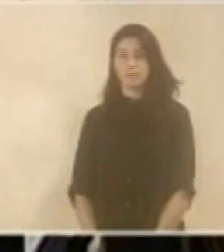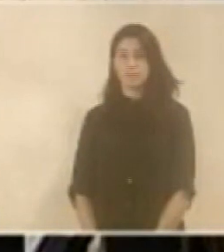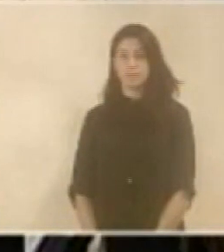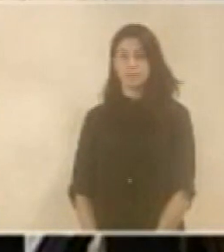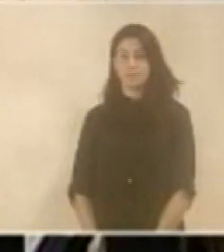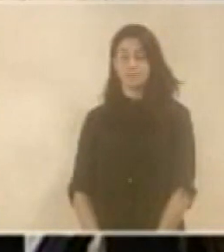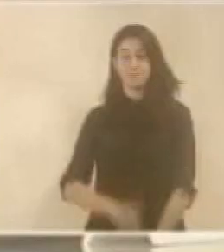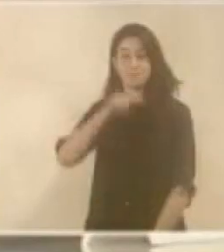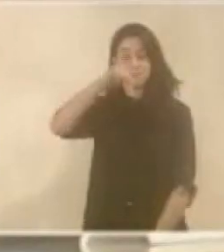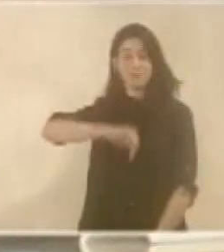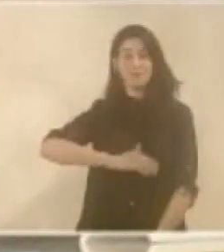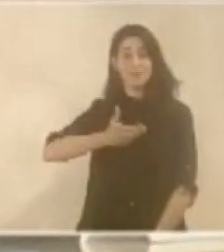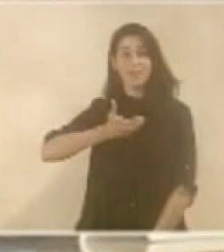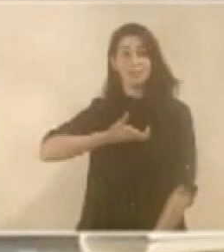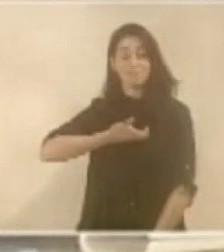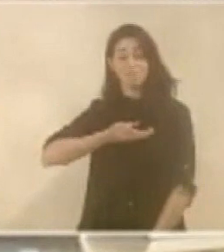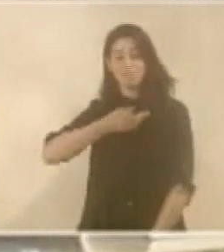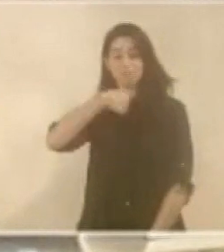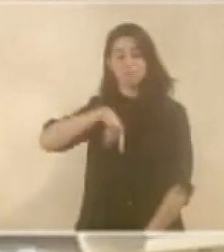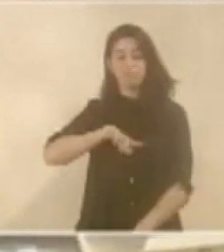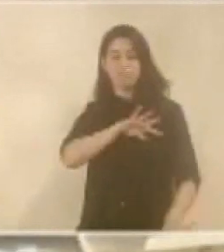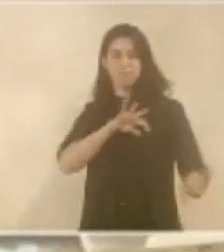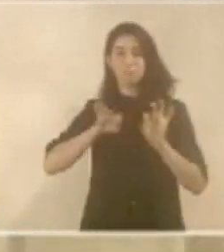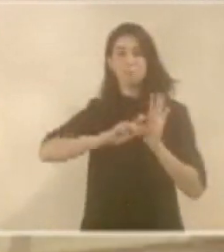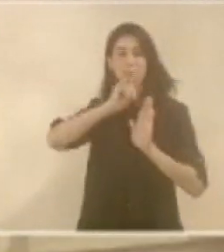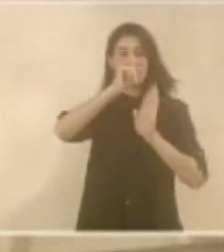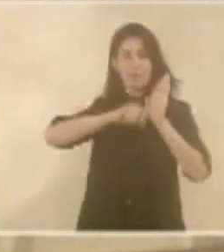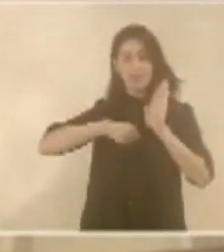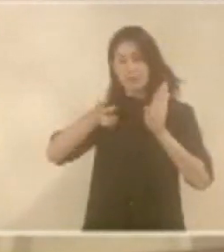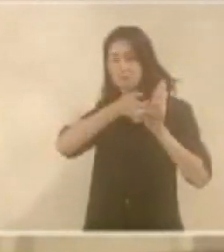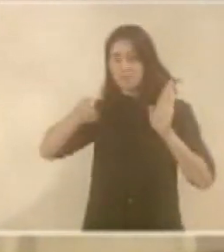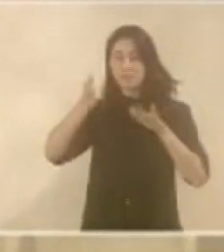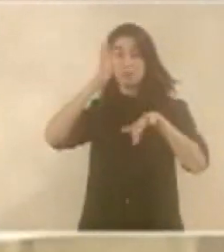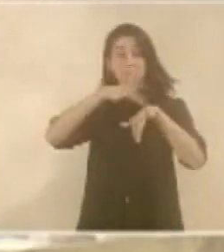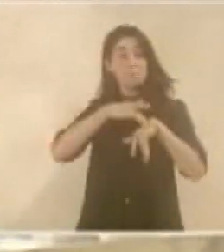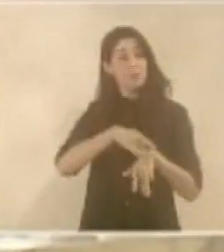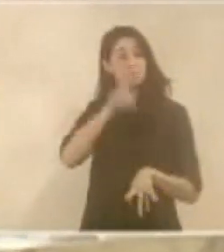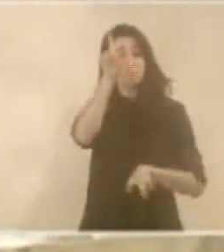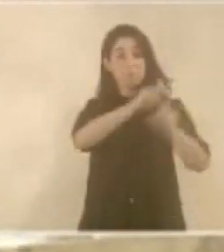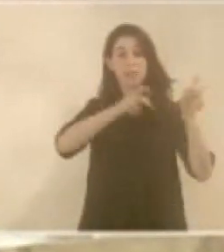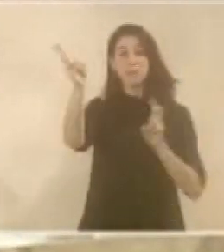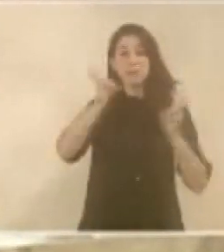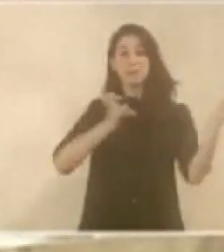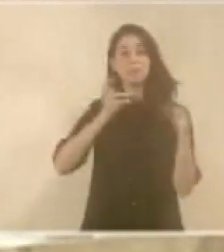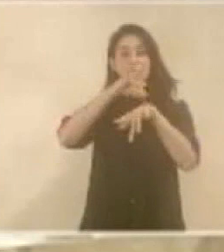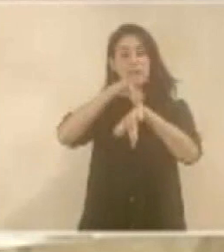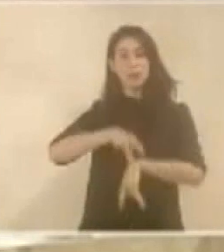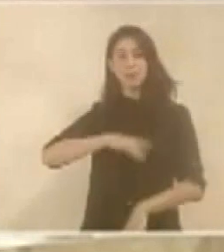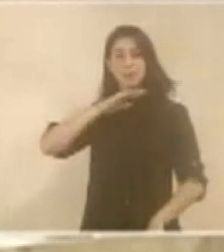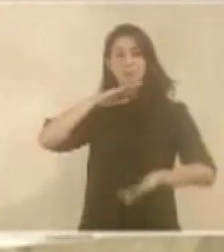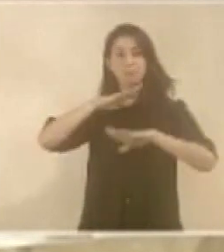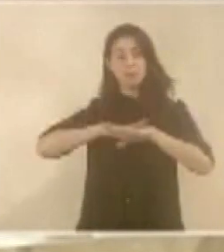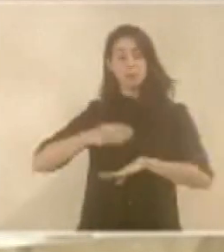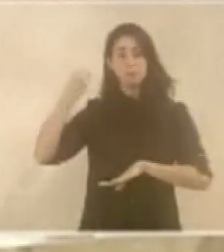Desde este ayuntamiento se ha procedido a tomar las medidas oportunas para garantizar la seguridad de todos en cumplimiento a la normativa